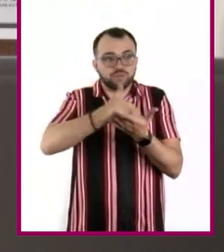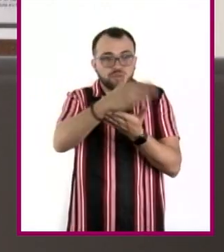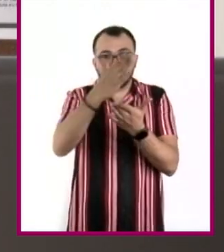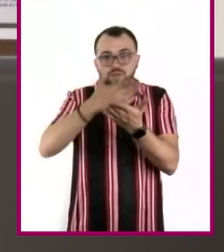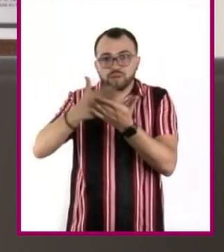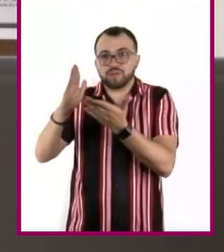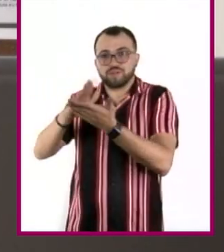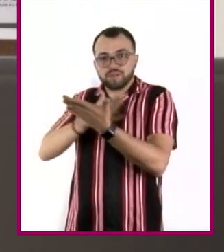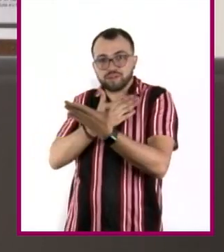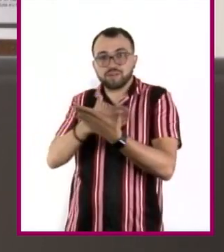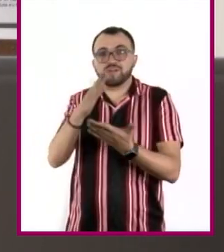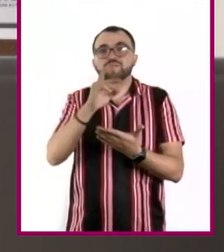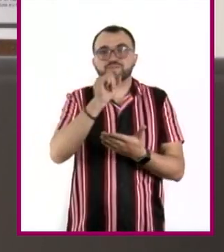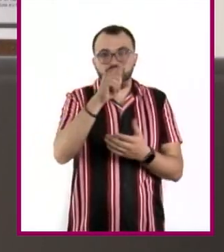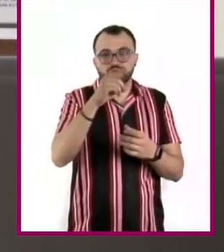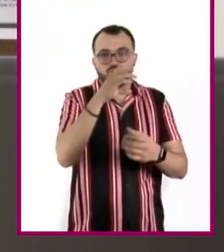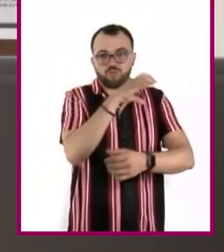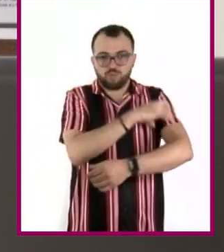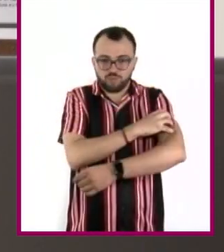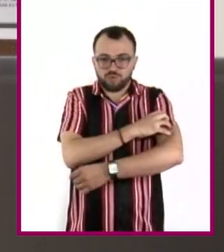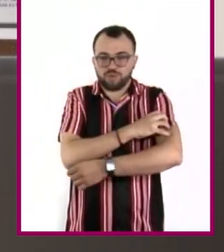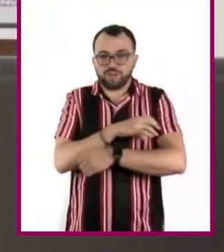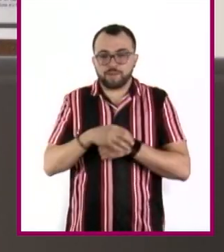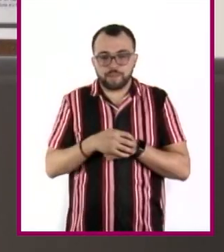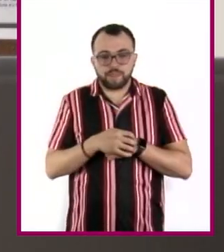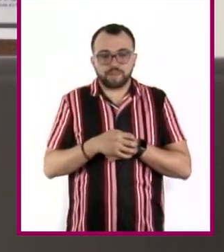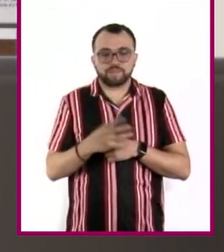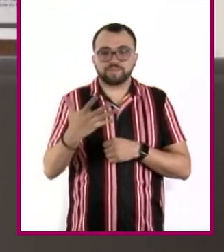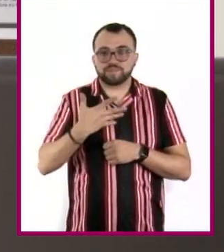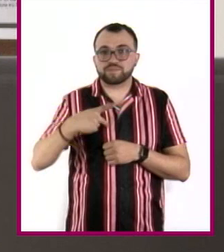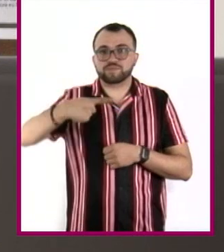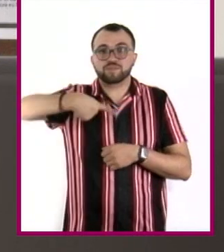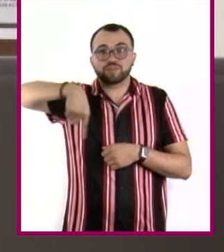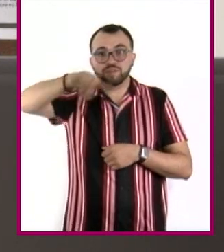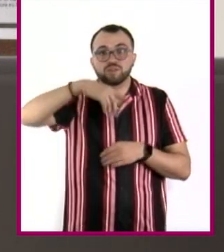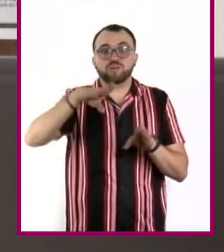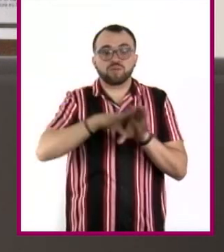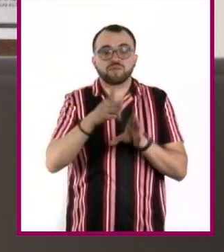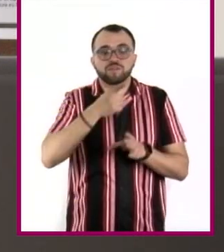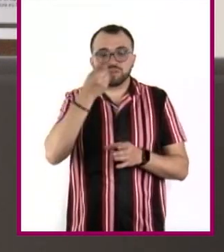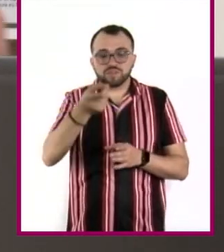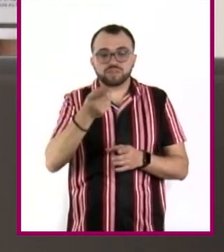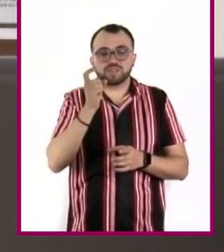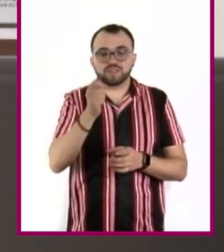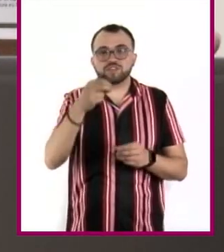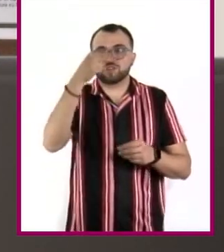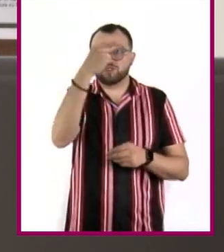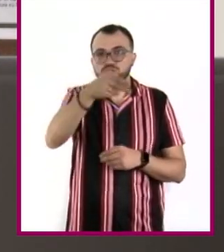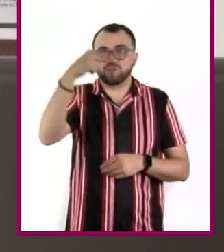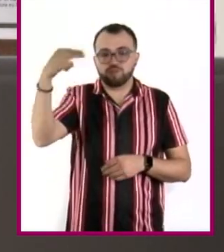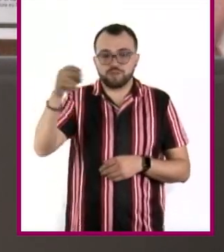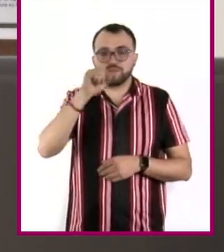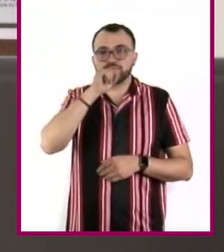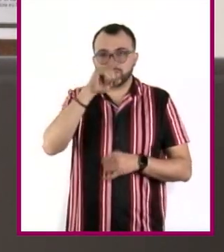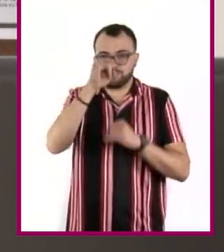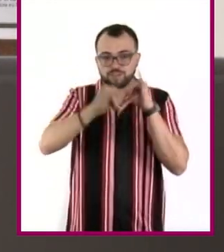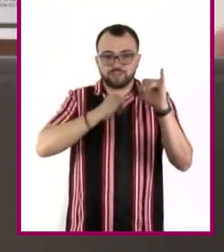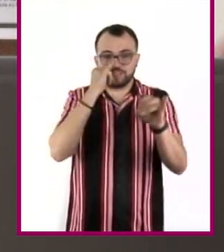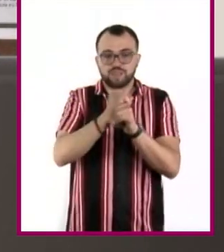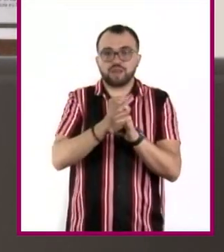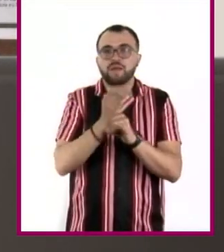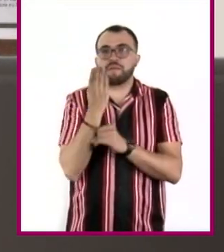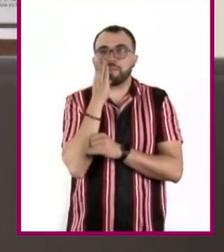que, en la jerga actual de las relaciones internacionales, se hable de estructuras alternativas con las que se puede nombrar el sistema internacional,